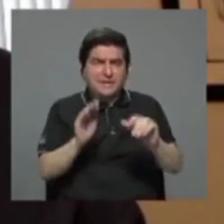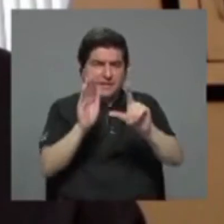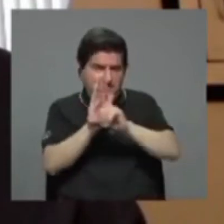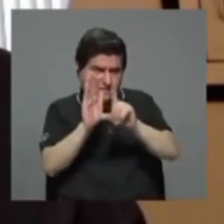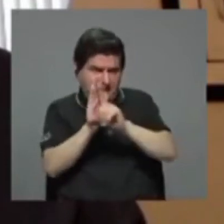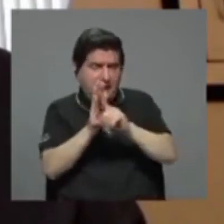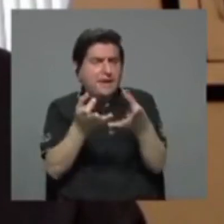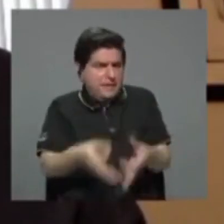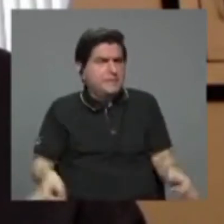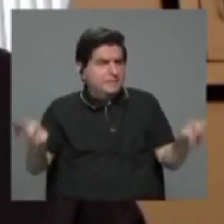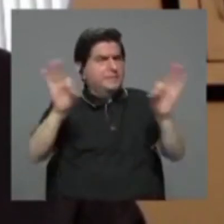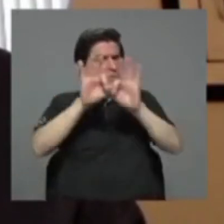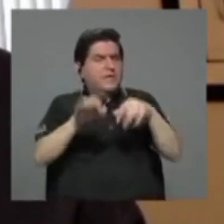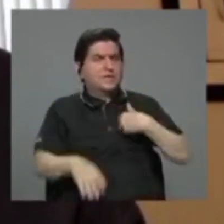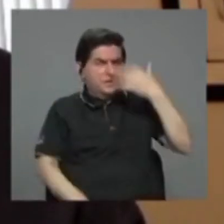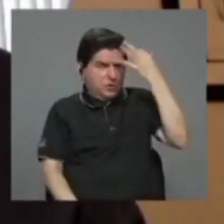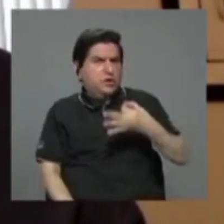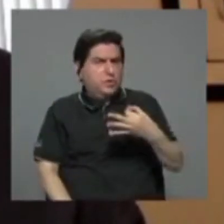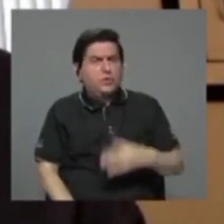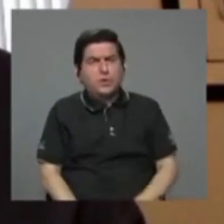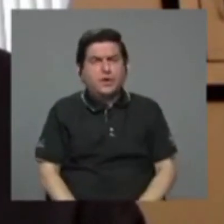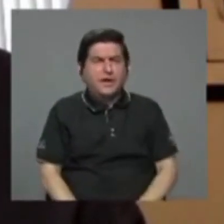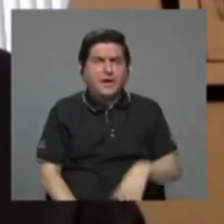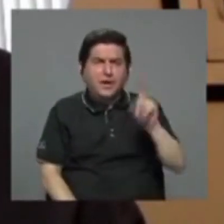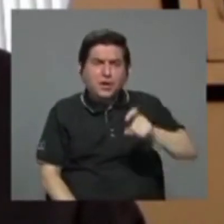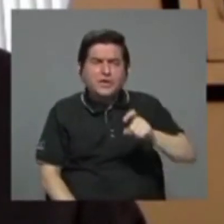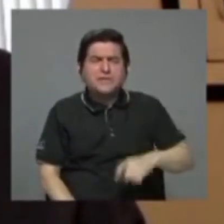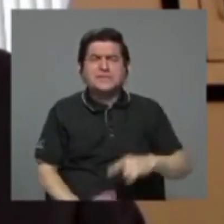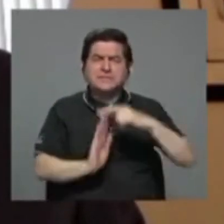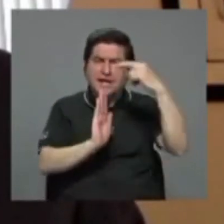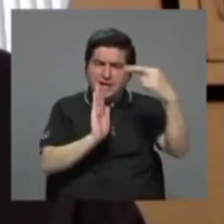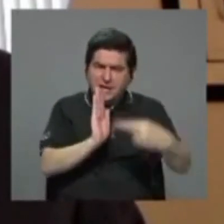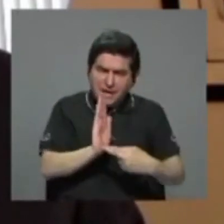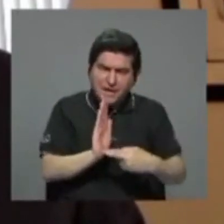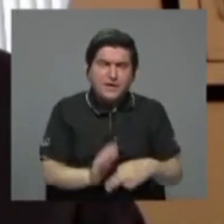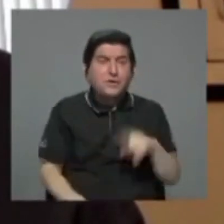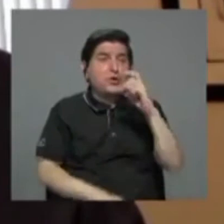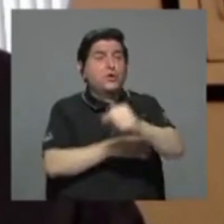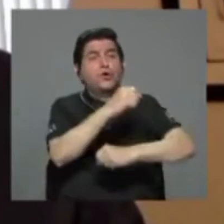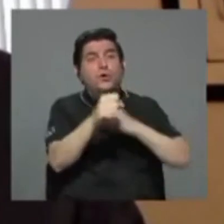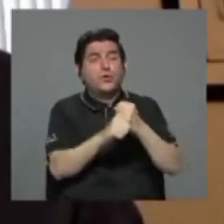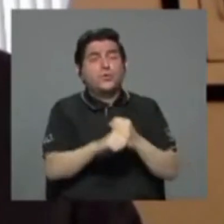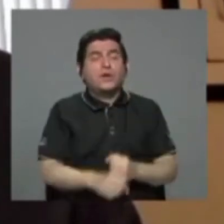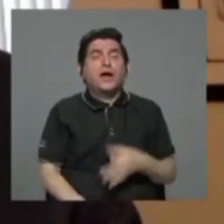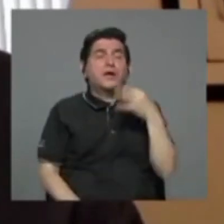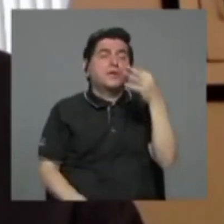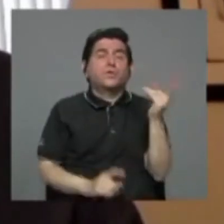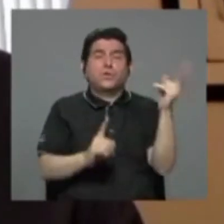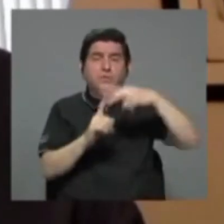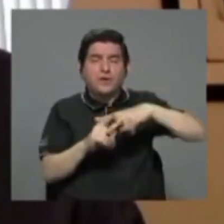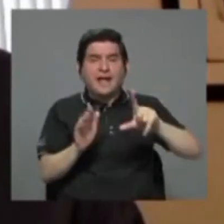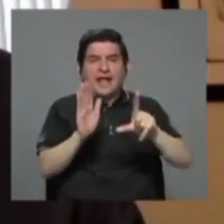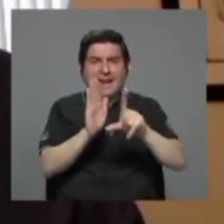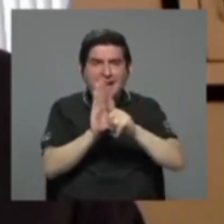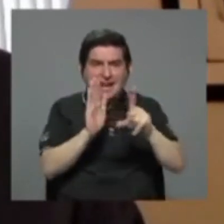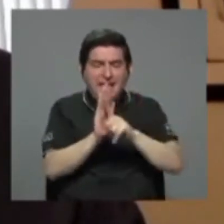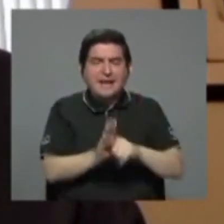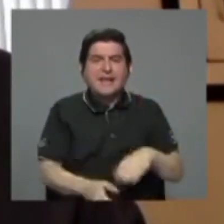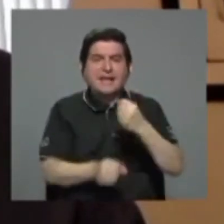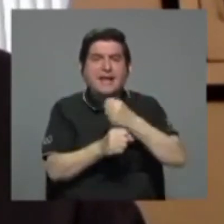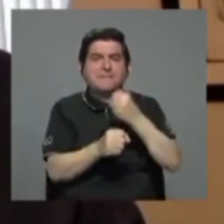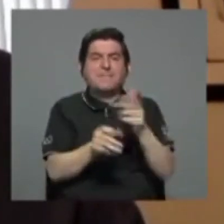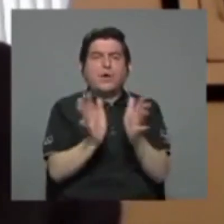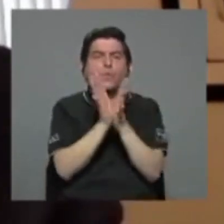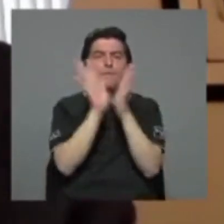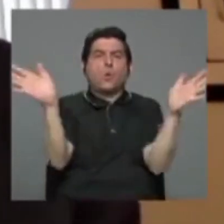considero fundamental, que por supuesto todavía habrá que reglamentar y va a tardar un año en entrar en vigencia, que es la ley de empleo